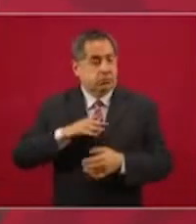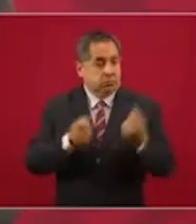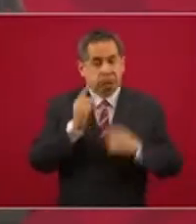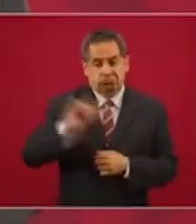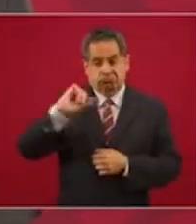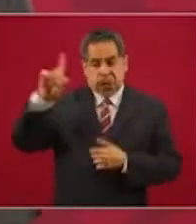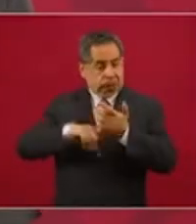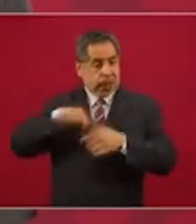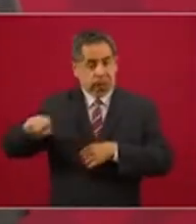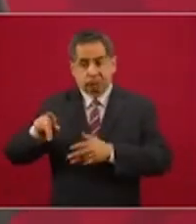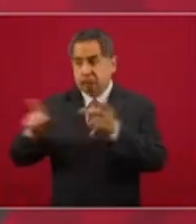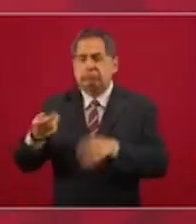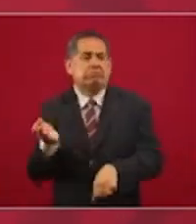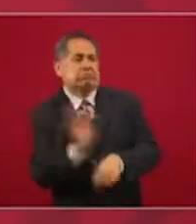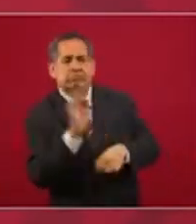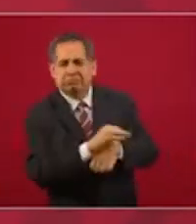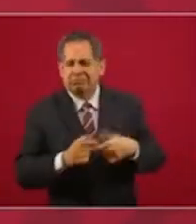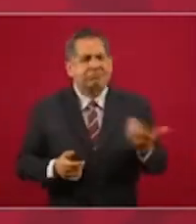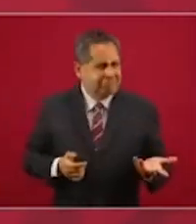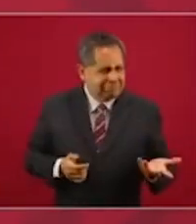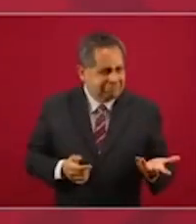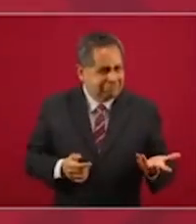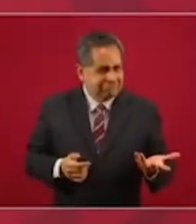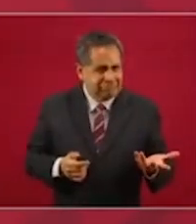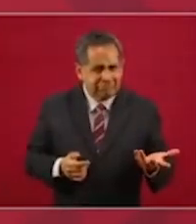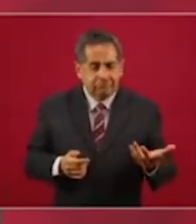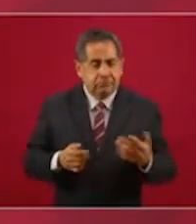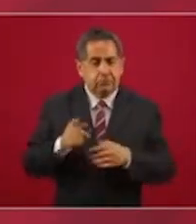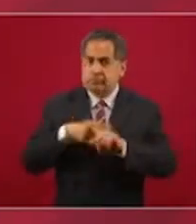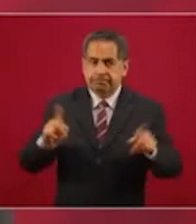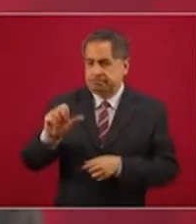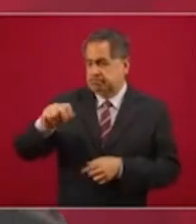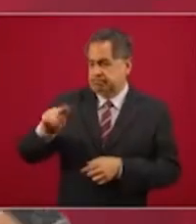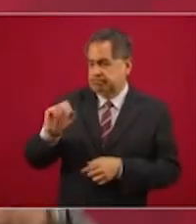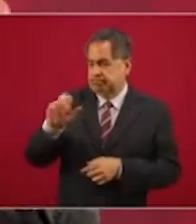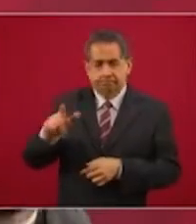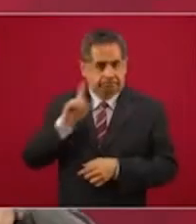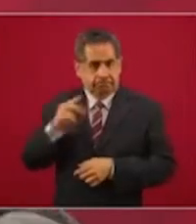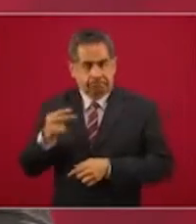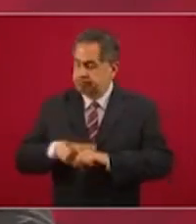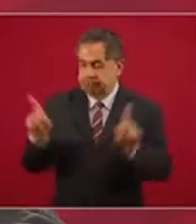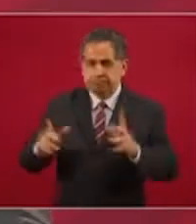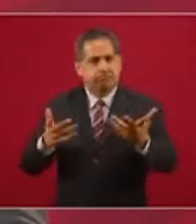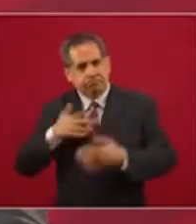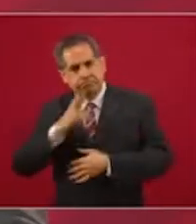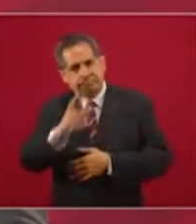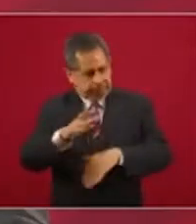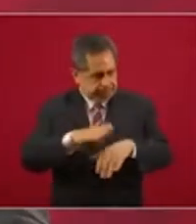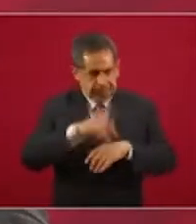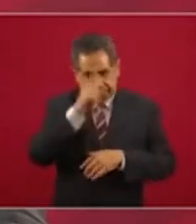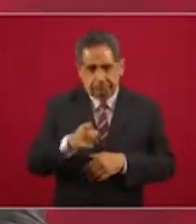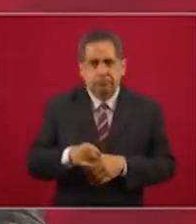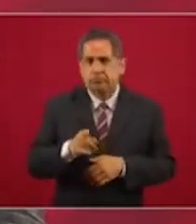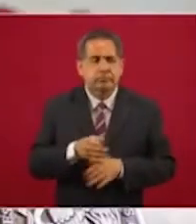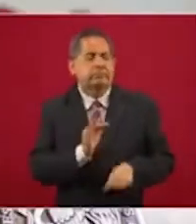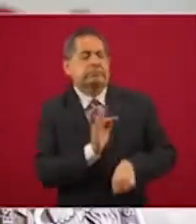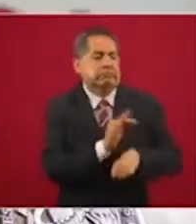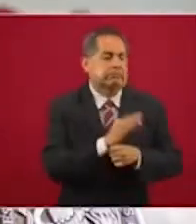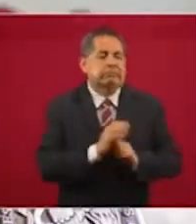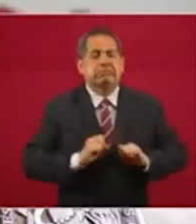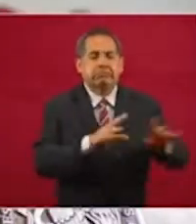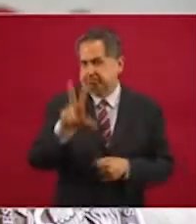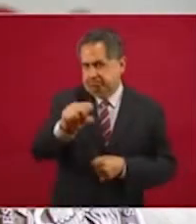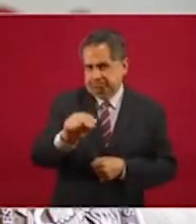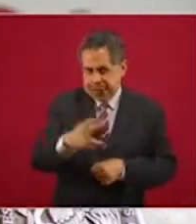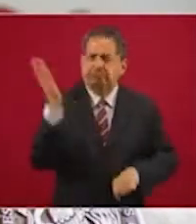actualmente que los defienden y no es el caso de esta impunidad